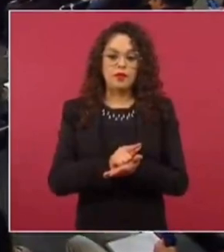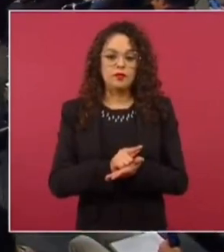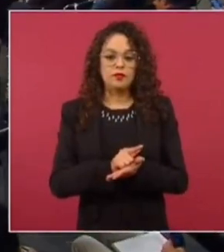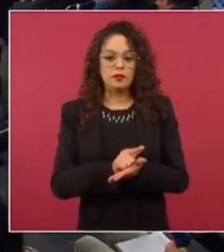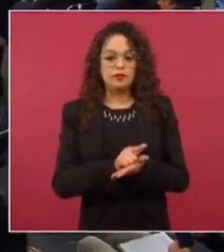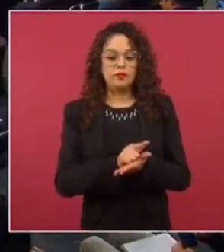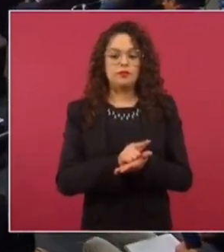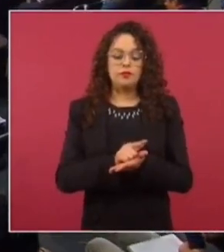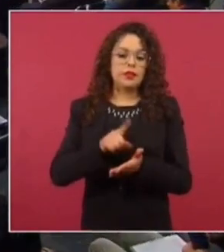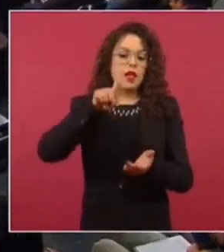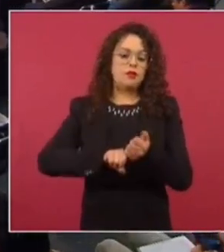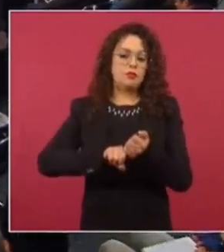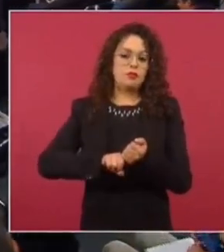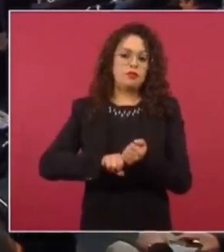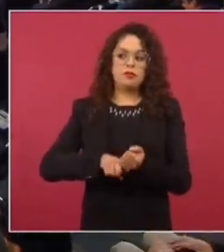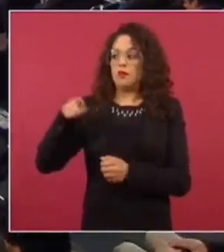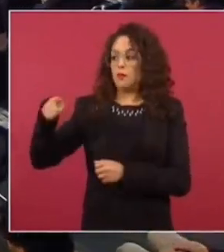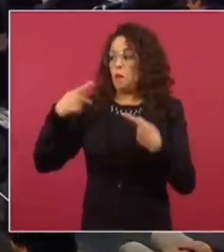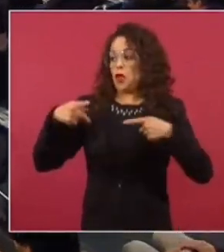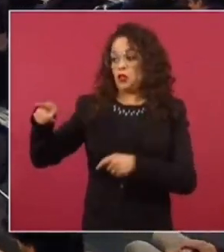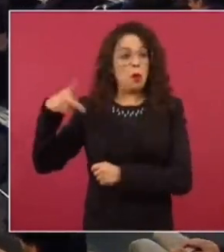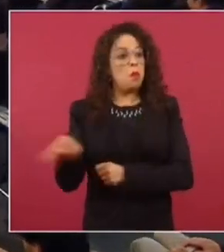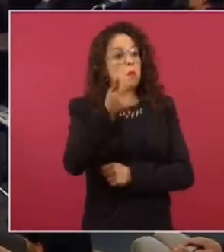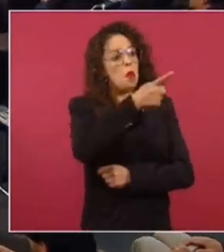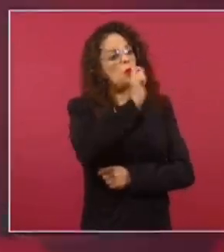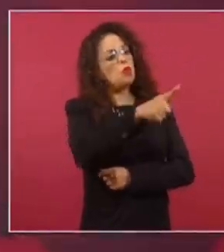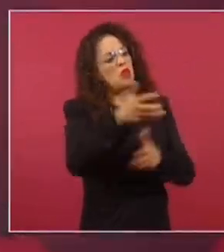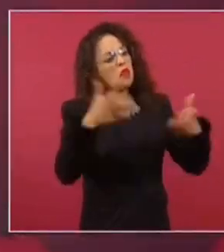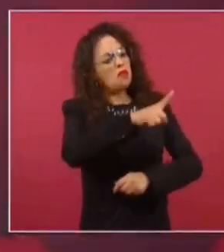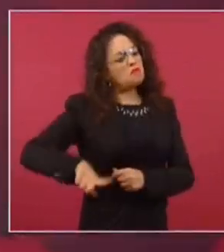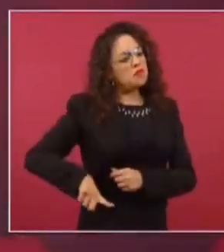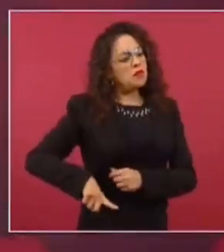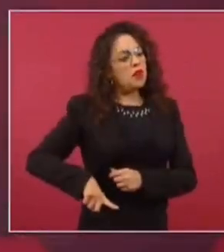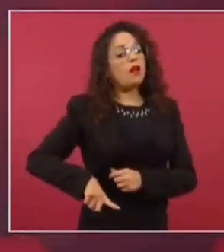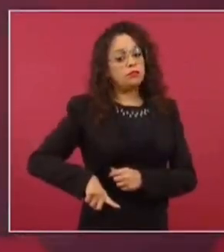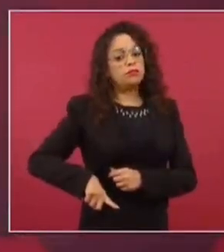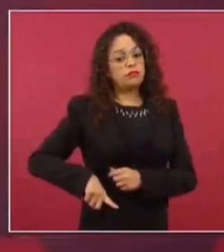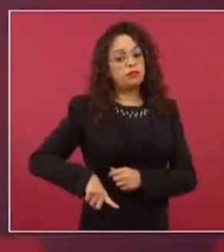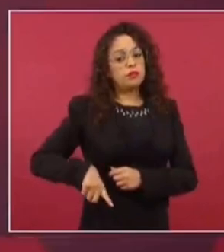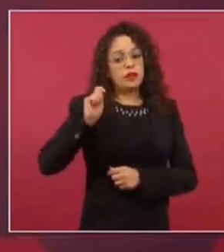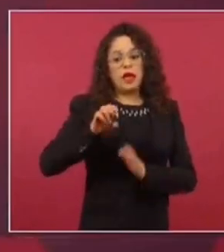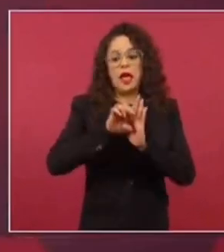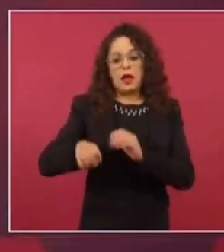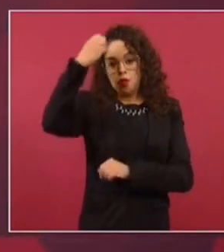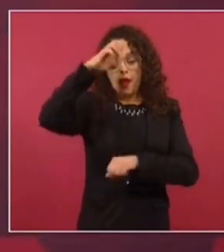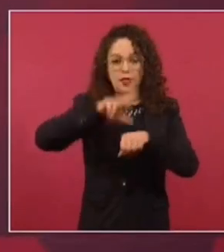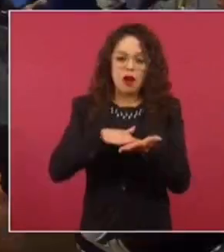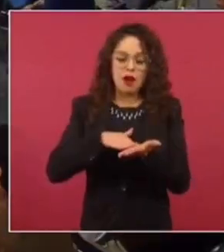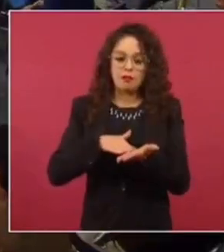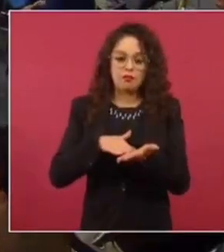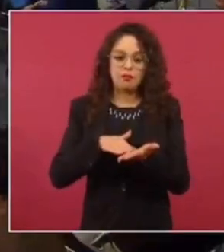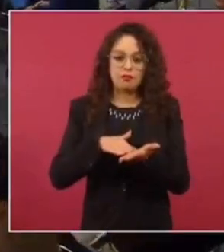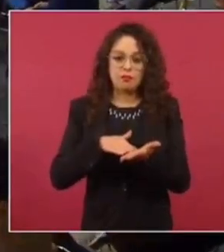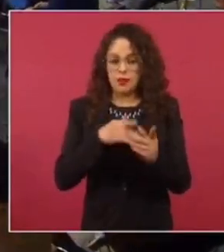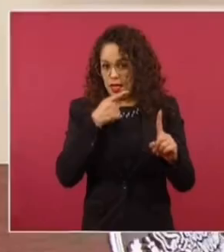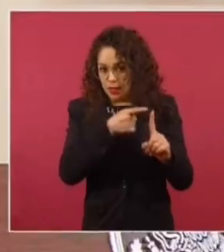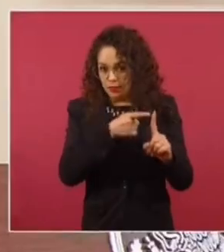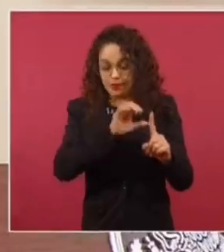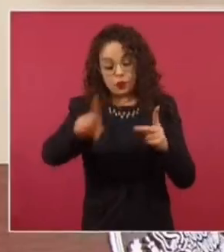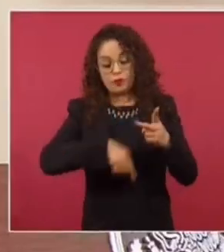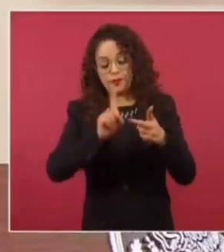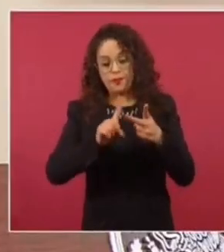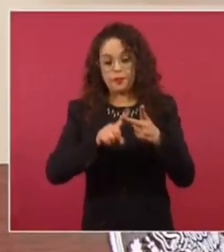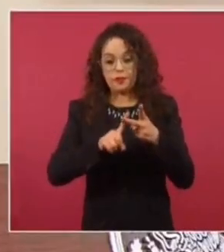pernicioso, porque hacía un cuestionamiento al gobierno, se le deportaba. Eso lo vamos a quitar. Y lo otro